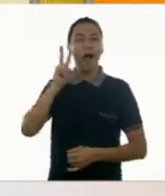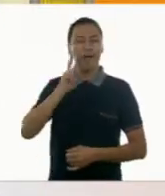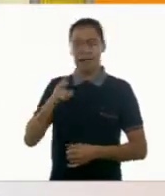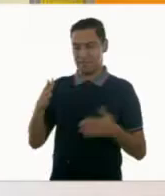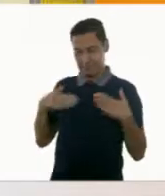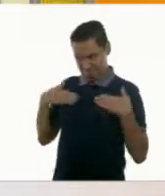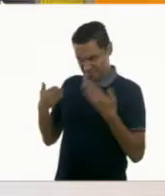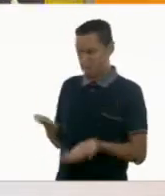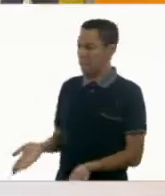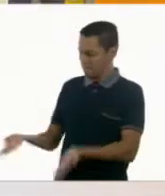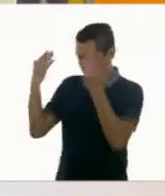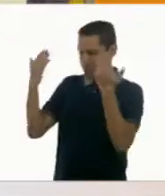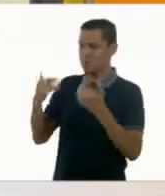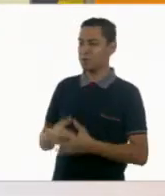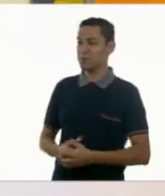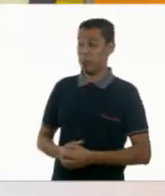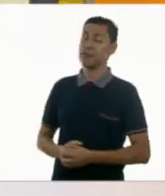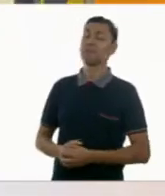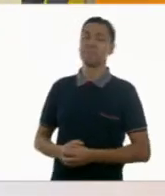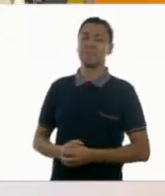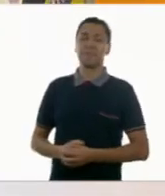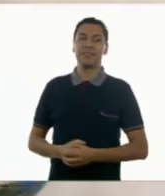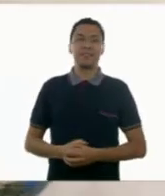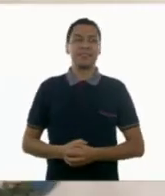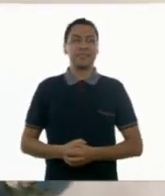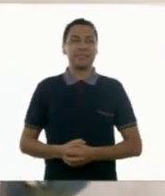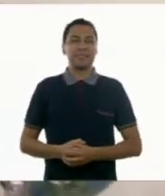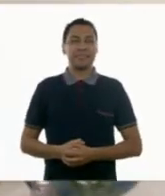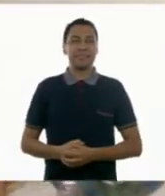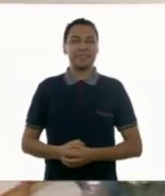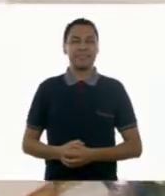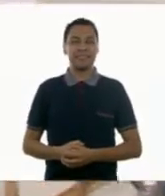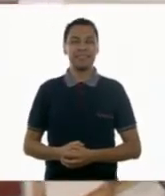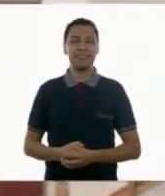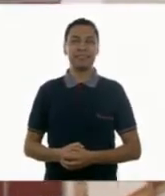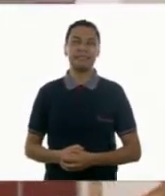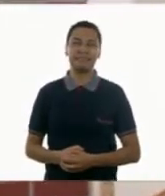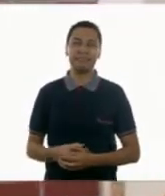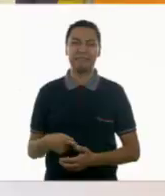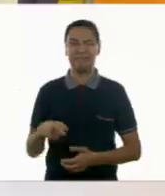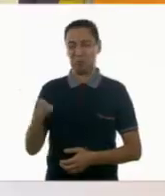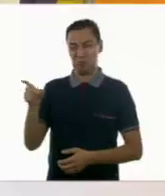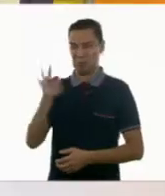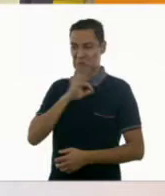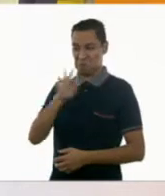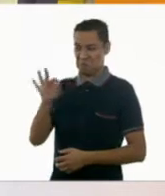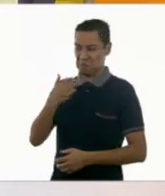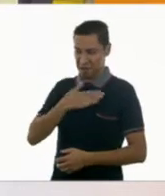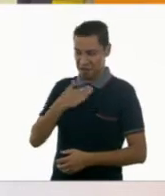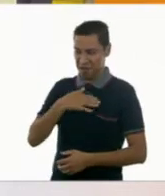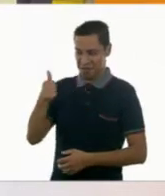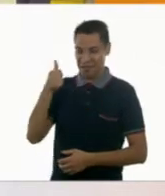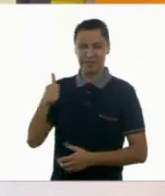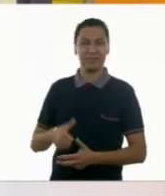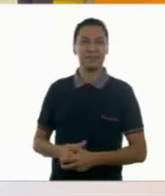en ti. Y yo. Eres muy buena saltando, Ale. Sí, soy buena saltando. Venga. Va.